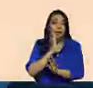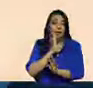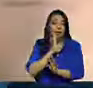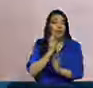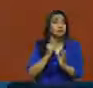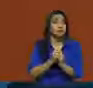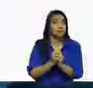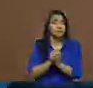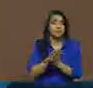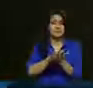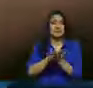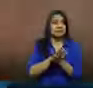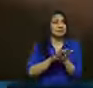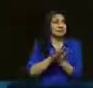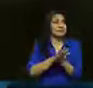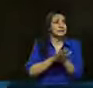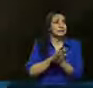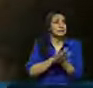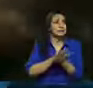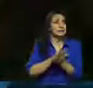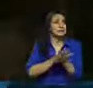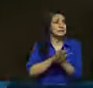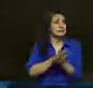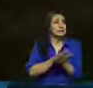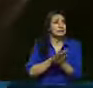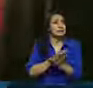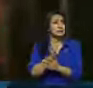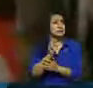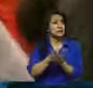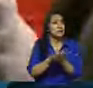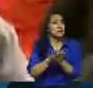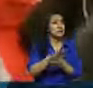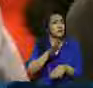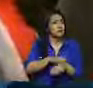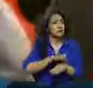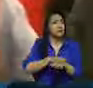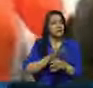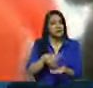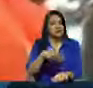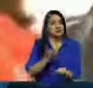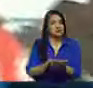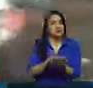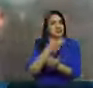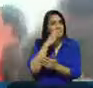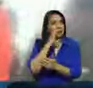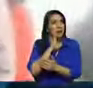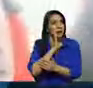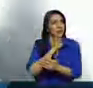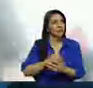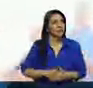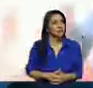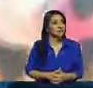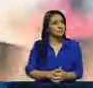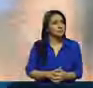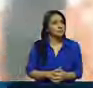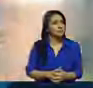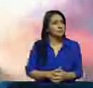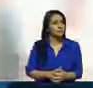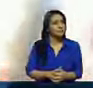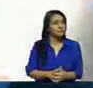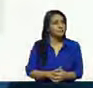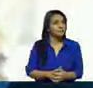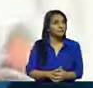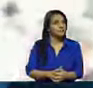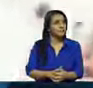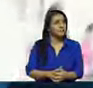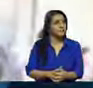poco de desorden en este recinto electoral por la llegada del general, pero ahora ya se está